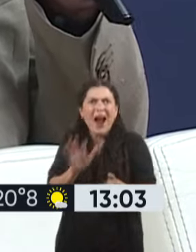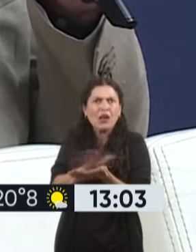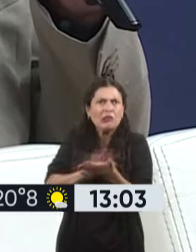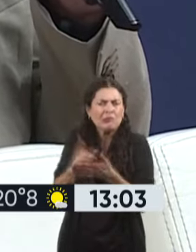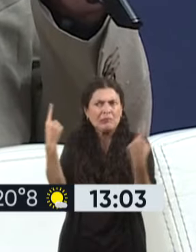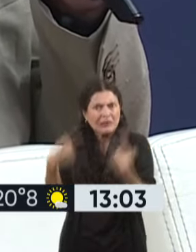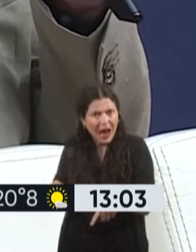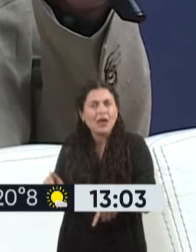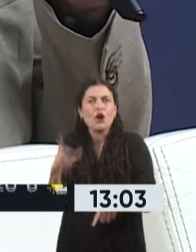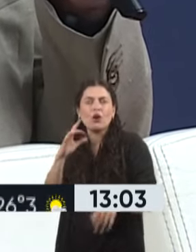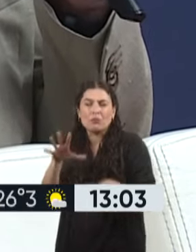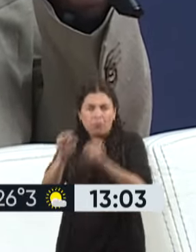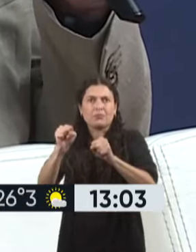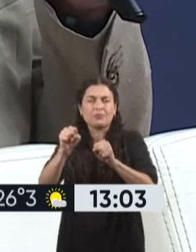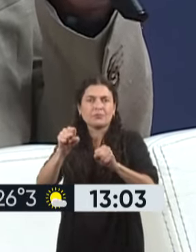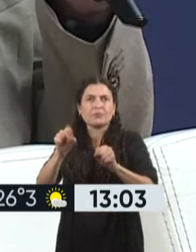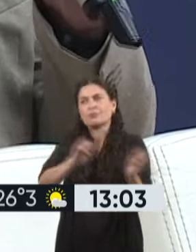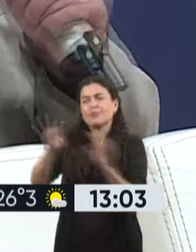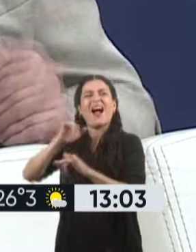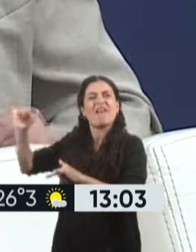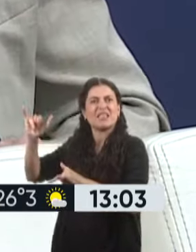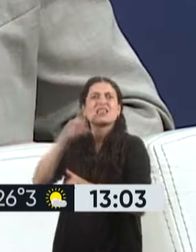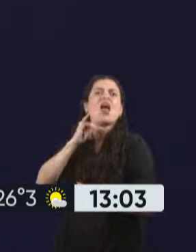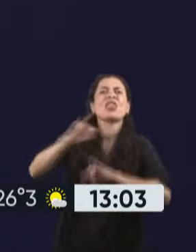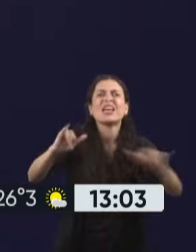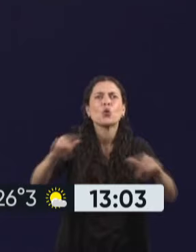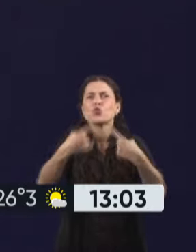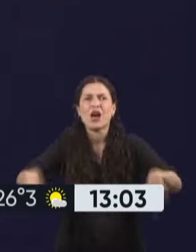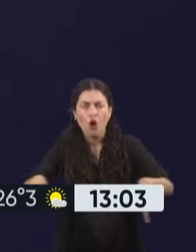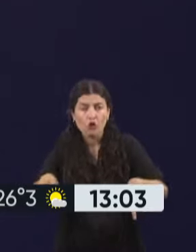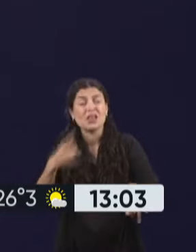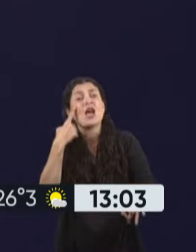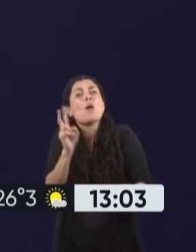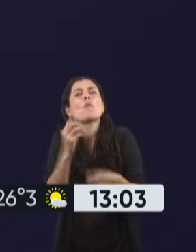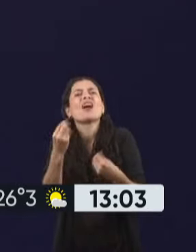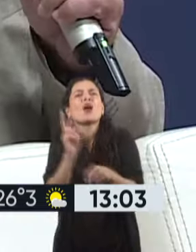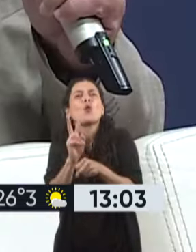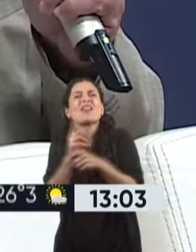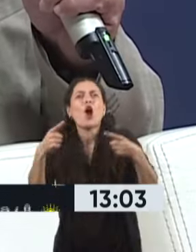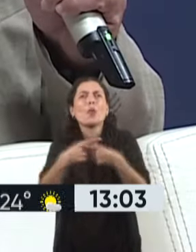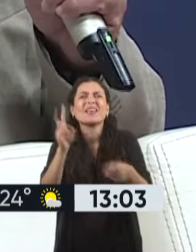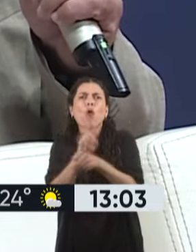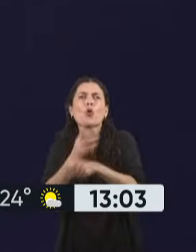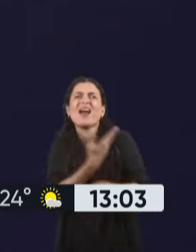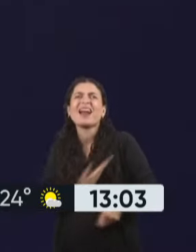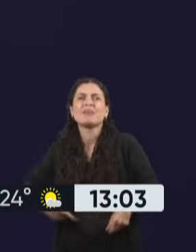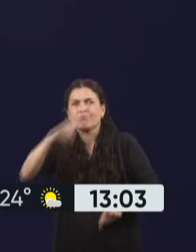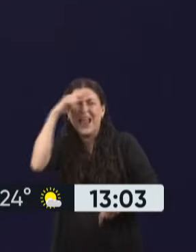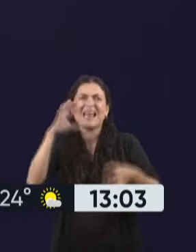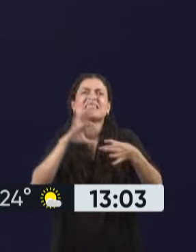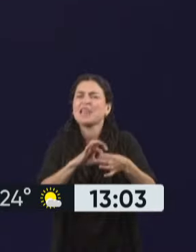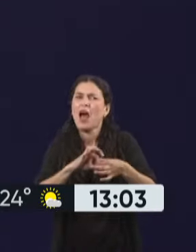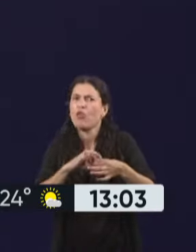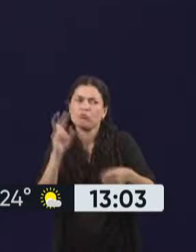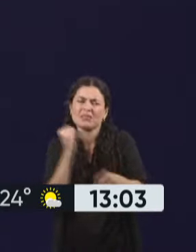pueda dañar al Estado argentino. El presidente es el mandatario del Estado argentino. Está bien, pero